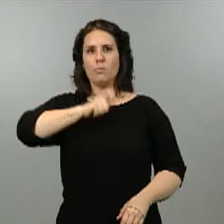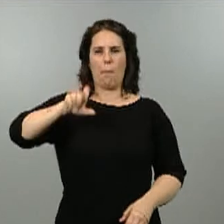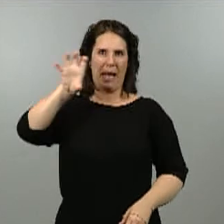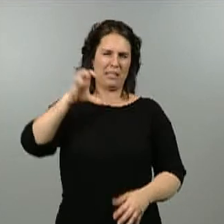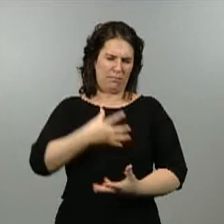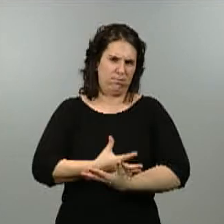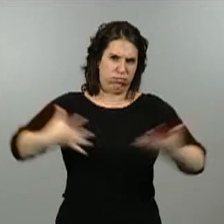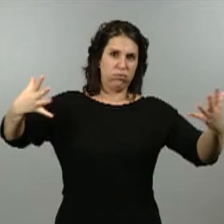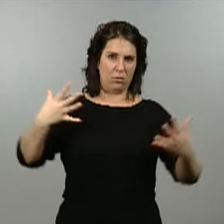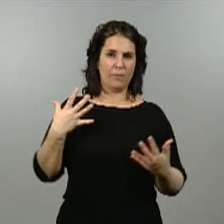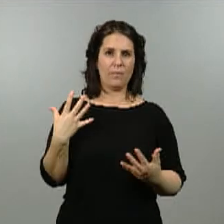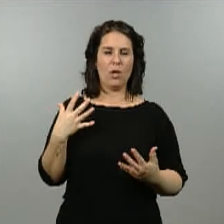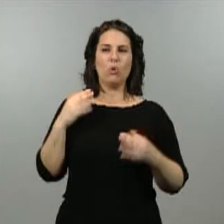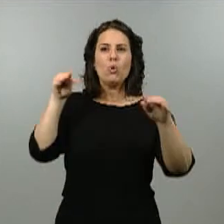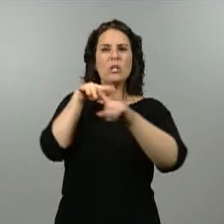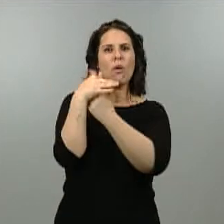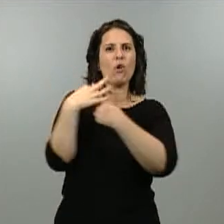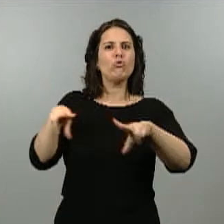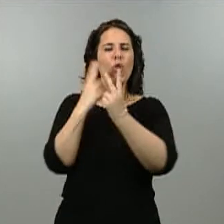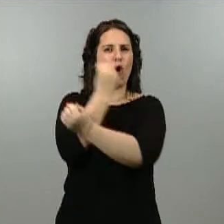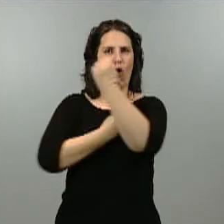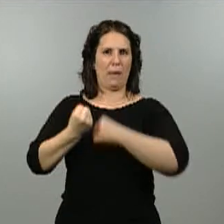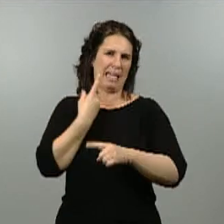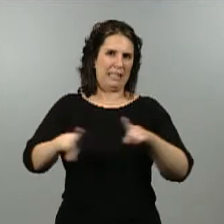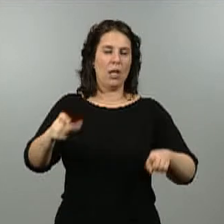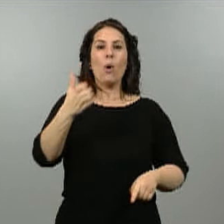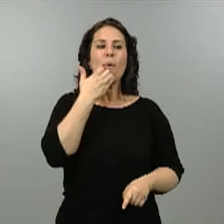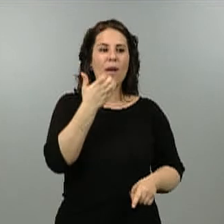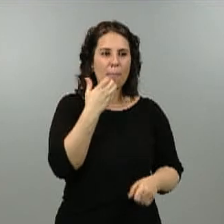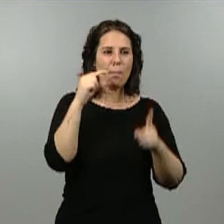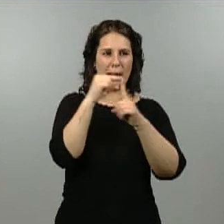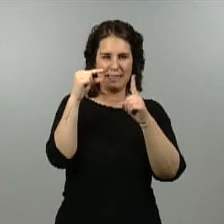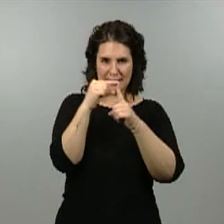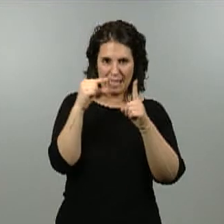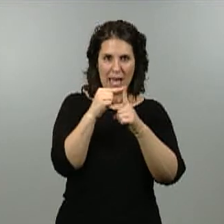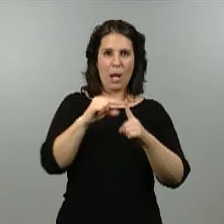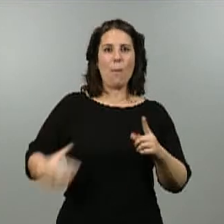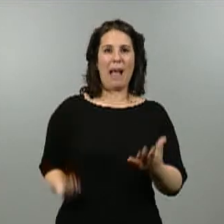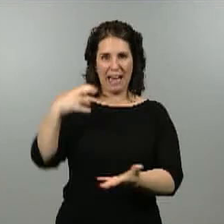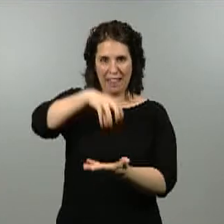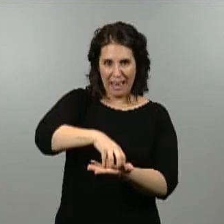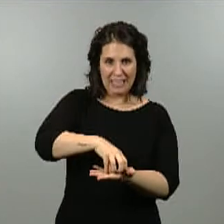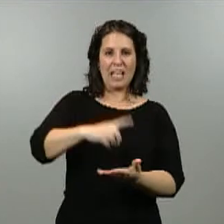condiciones socioeconómicas un poco diferentes, como puedan ser Pakistán, Bangladesh, India, que hemos mencionado antes.